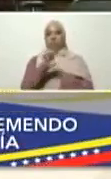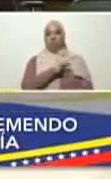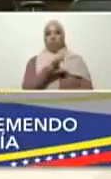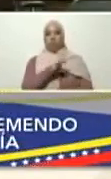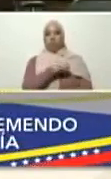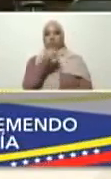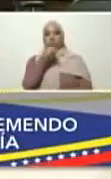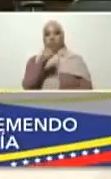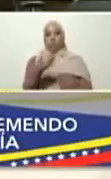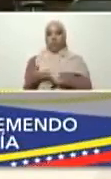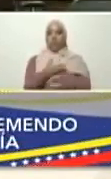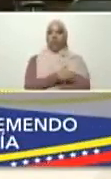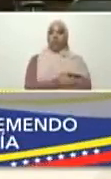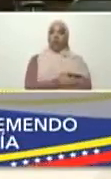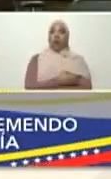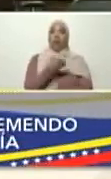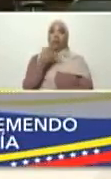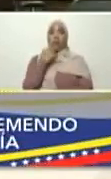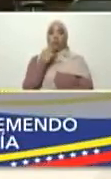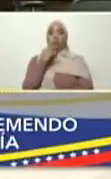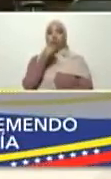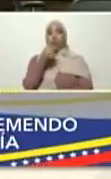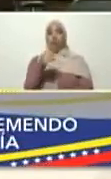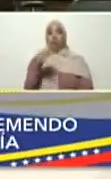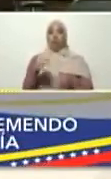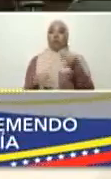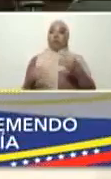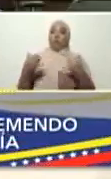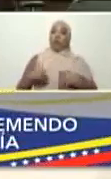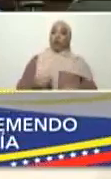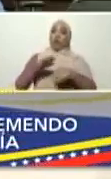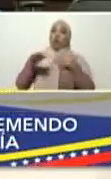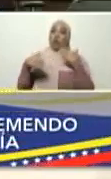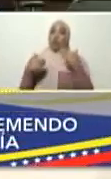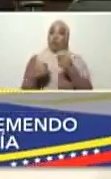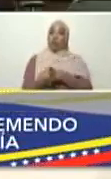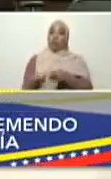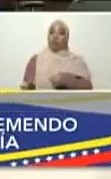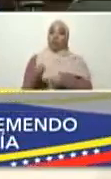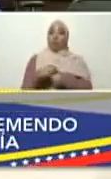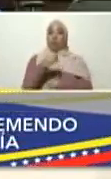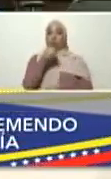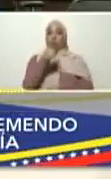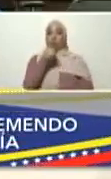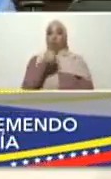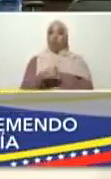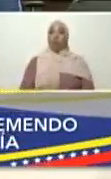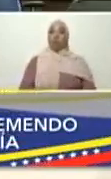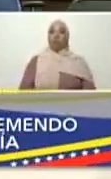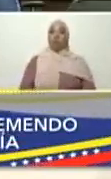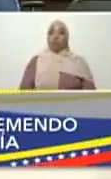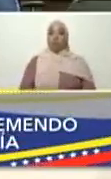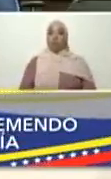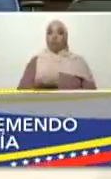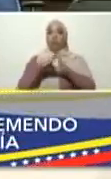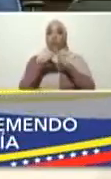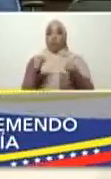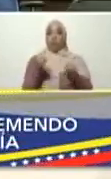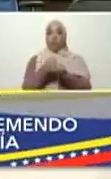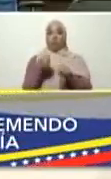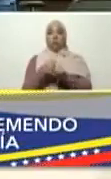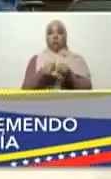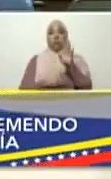Maizal, son ejemplos a seguir, y todavía inclusive allí, me decía mi Ángel Prado, todavía pueden